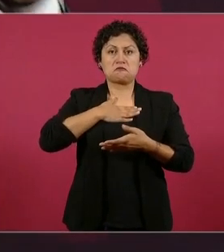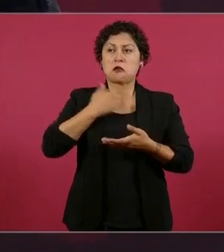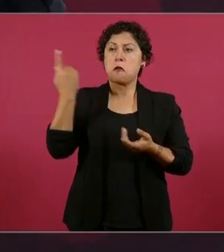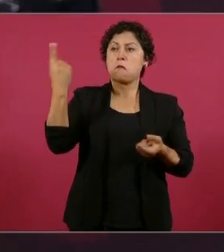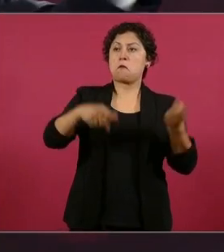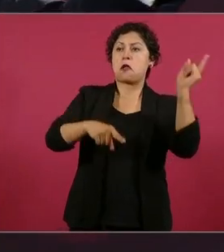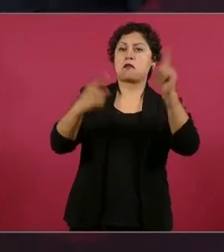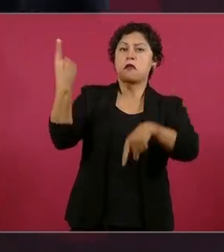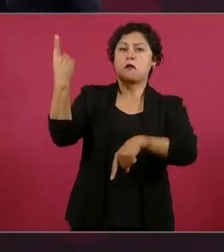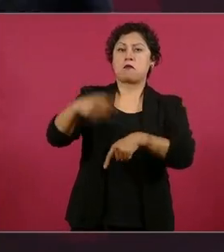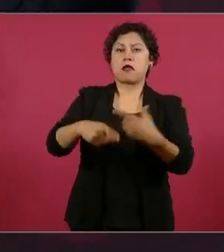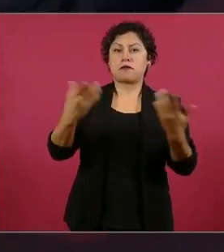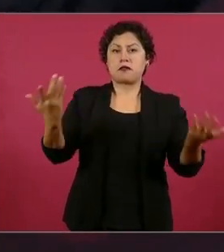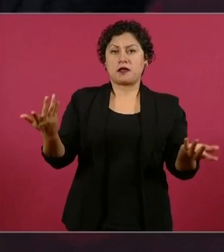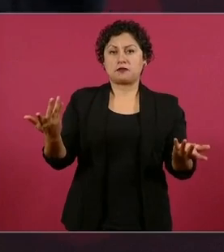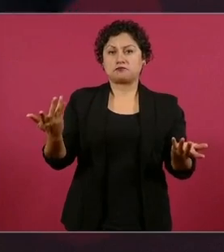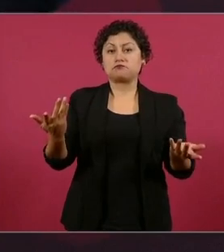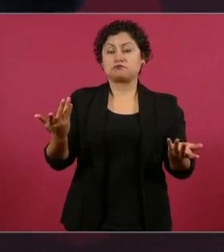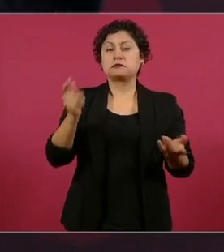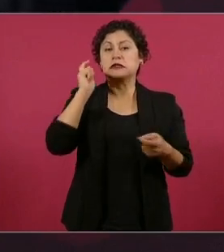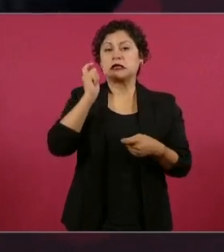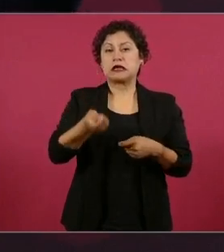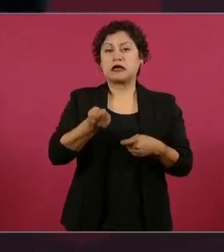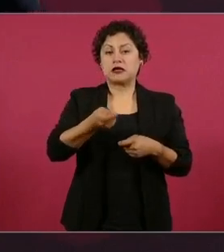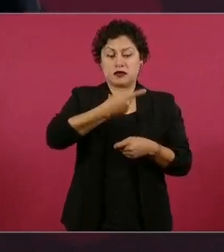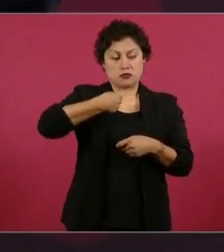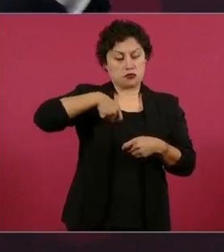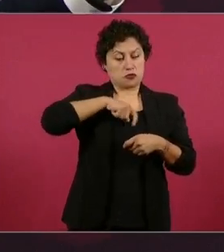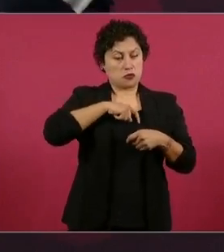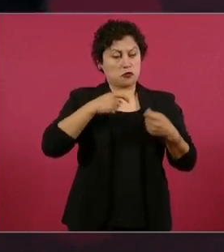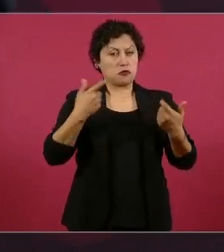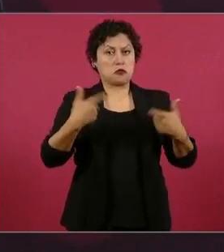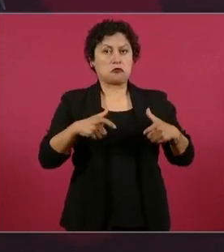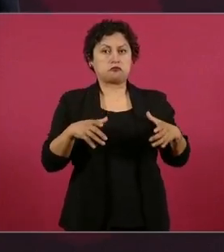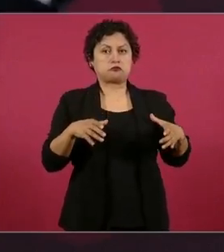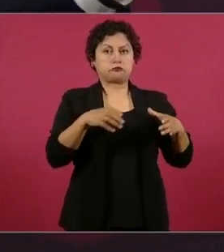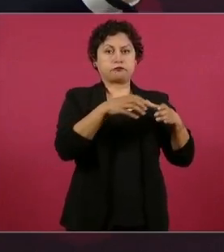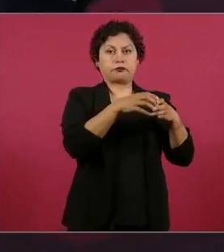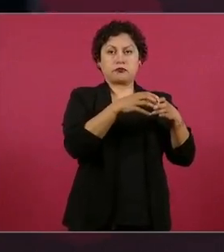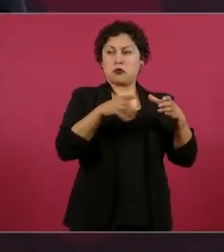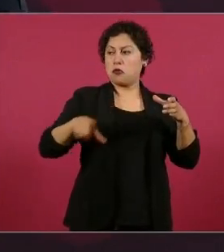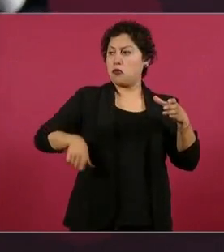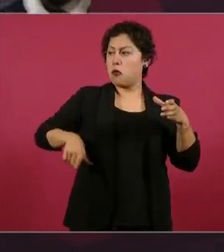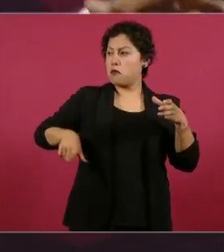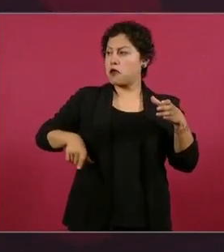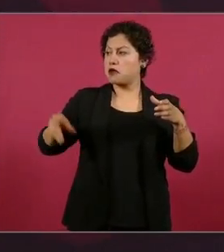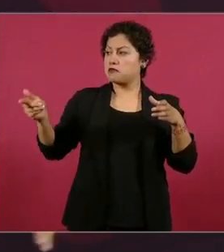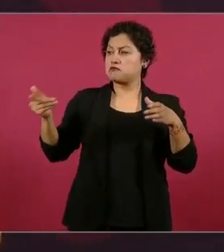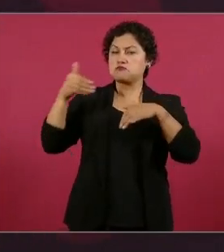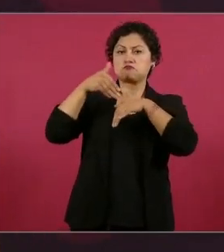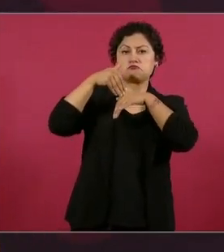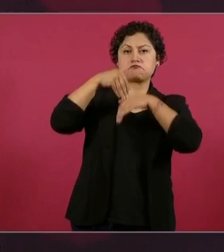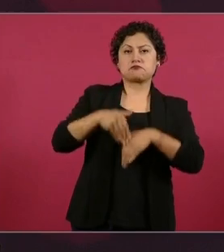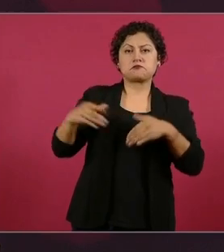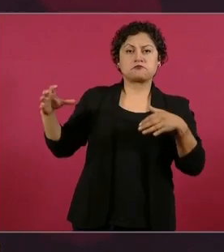lo hemos convertido en un comité al servicio de nosotros, al gobierno.